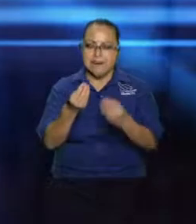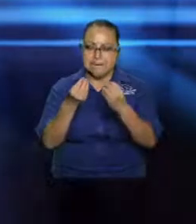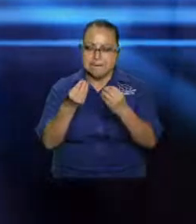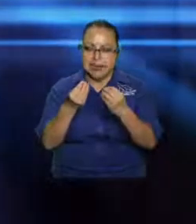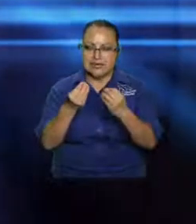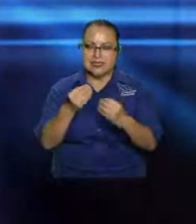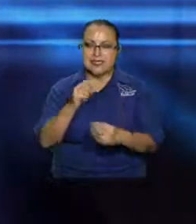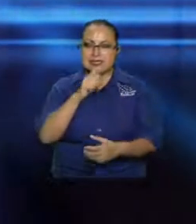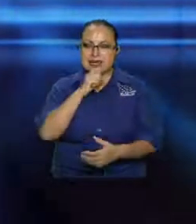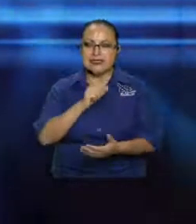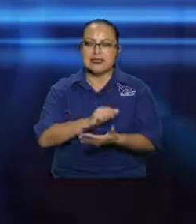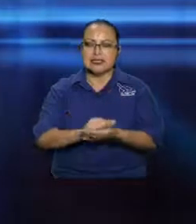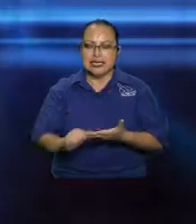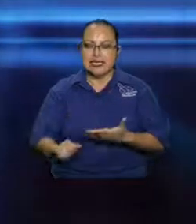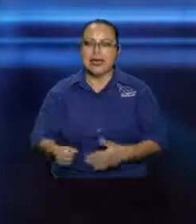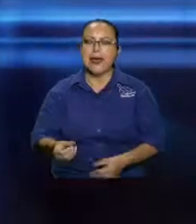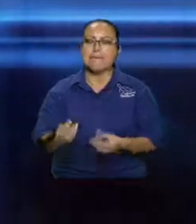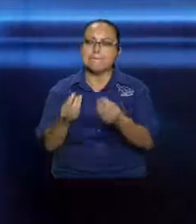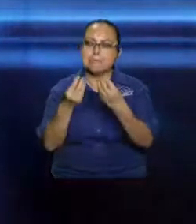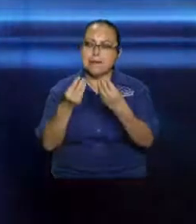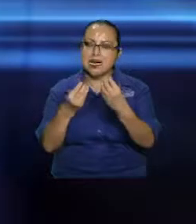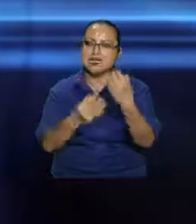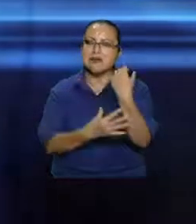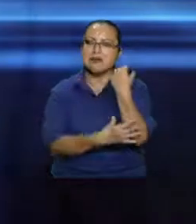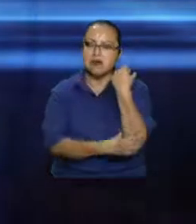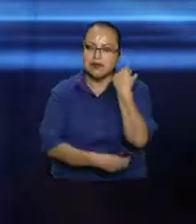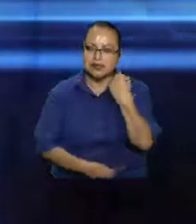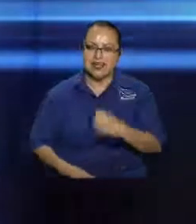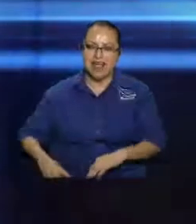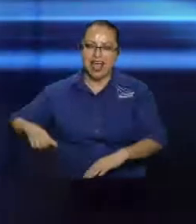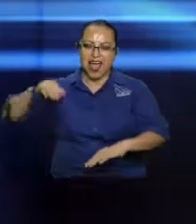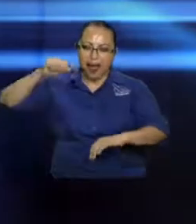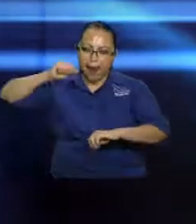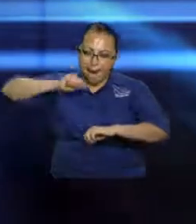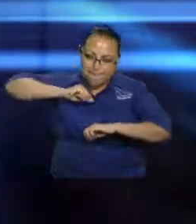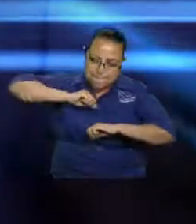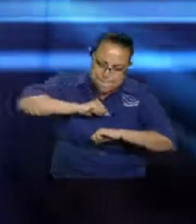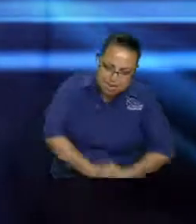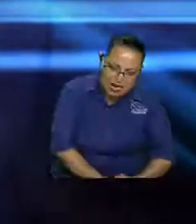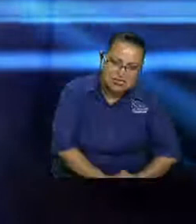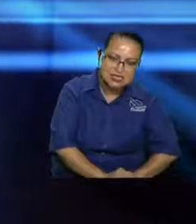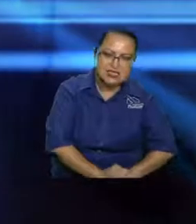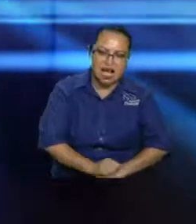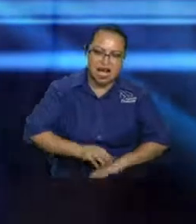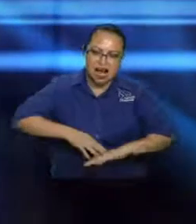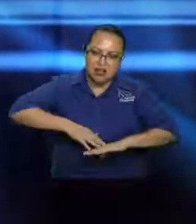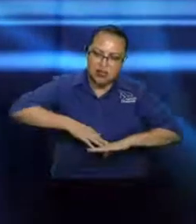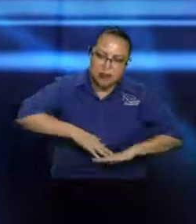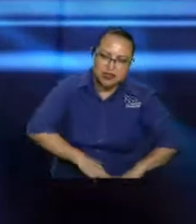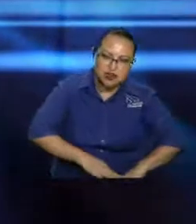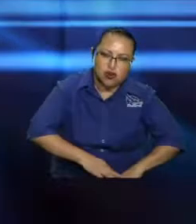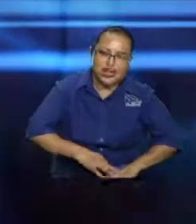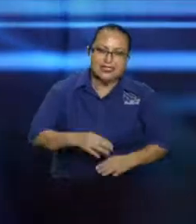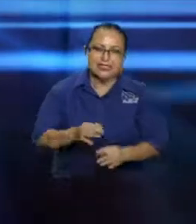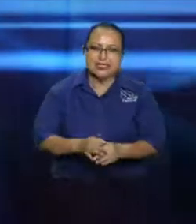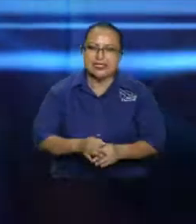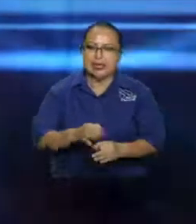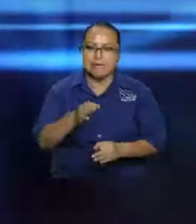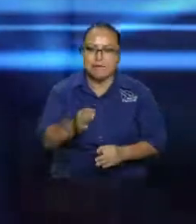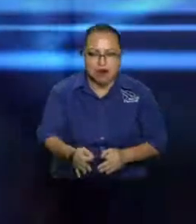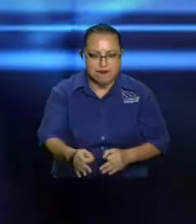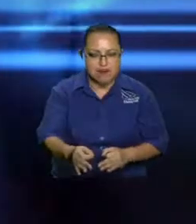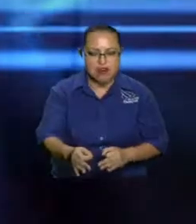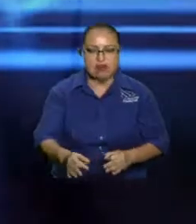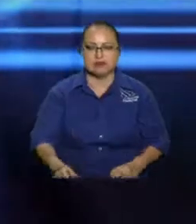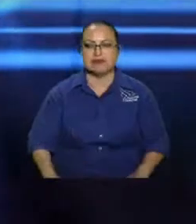de la Santa Cena, pan de pobres, pan de cebada, ¡pau! aplasta a los opresores del pueblo.